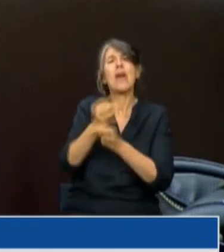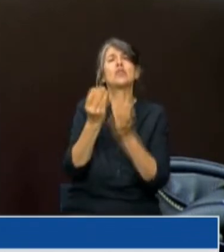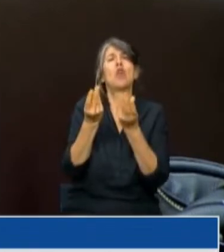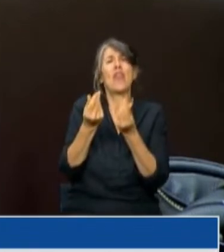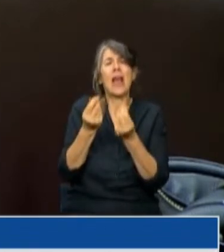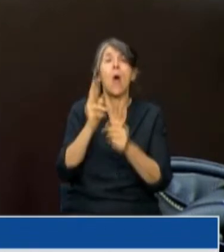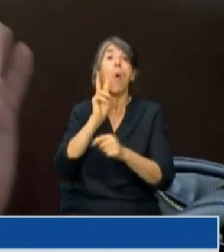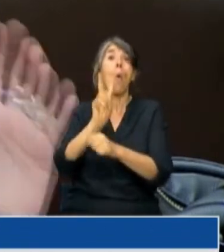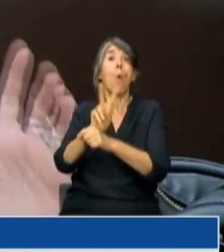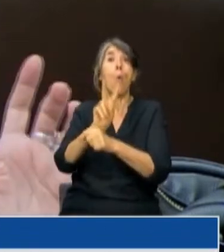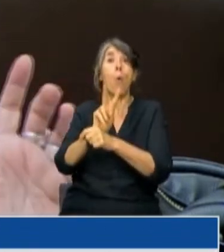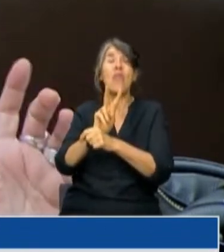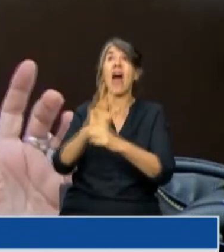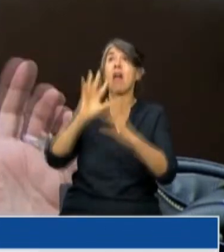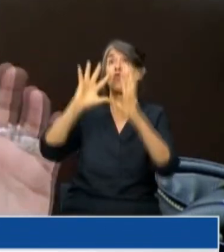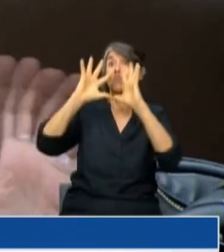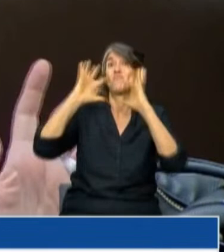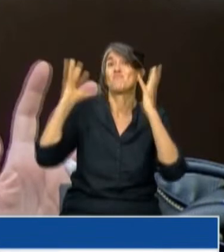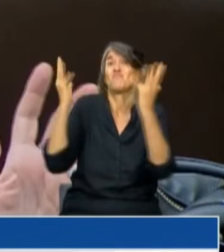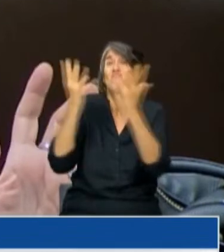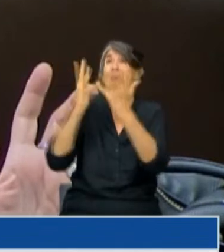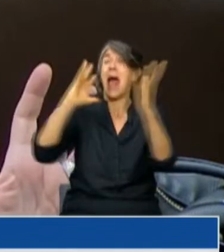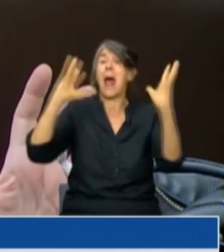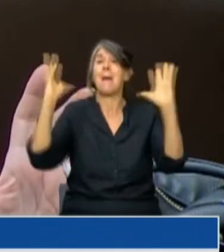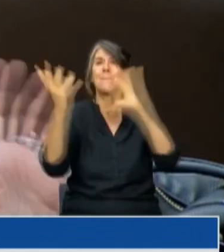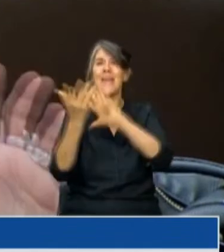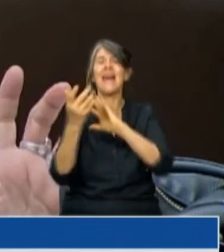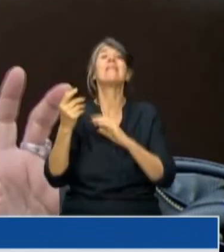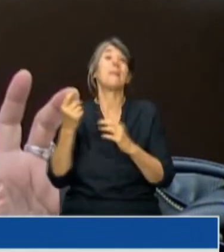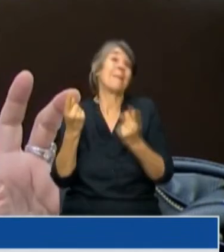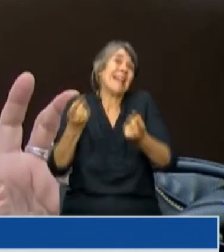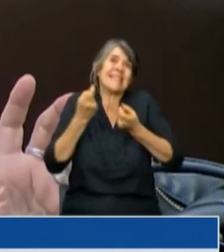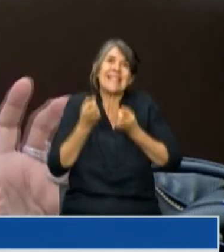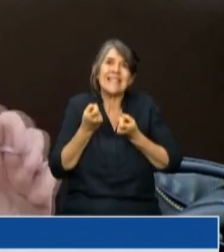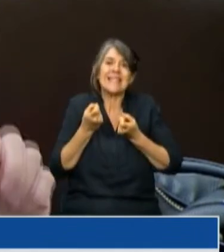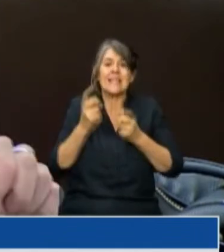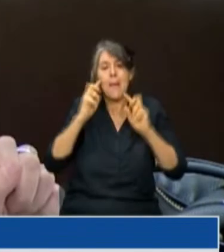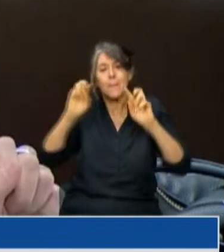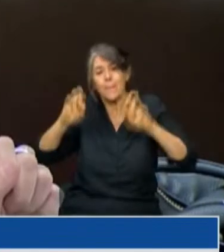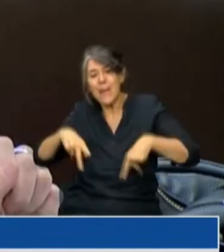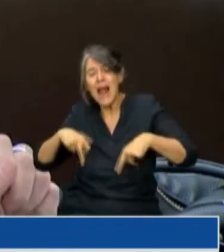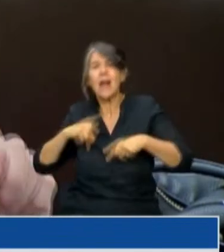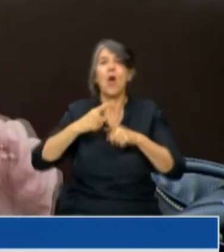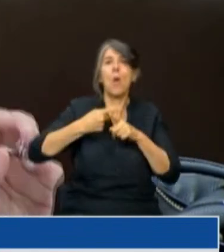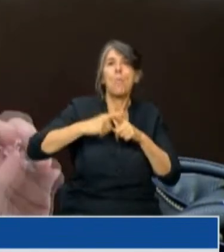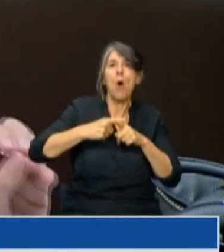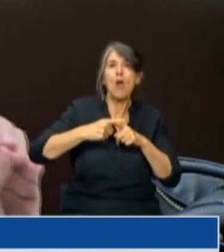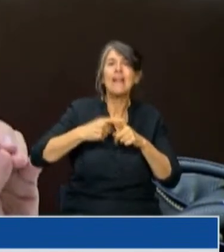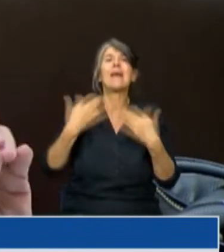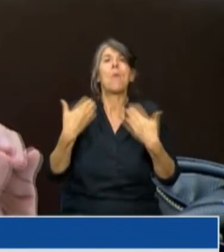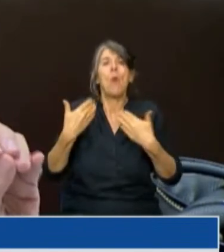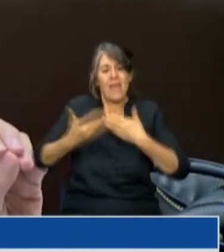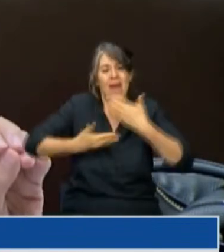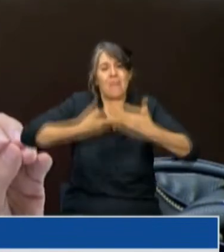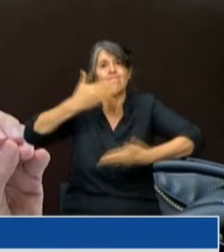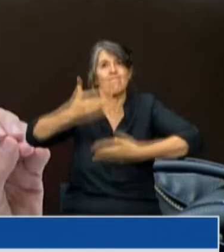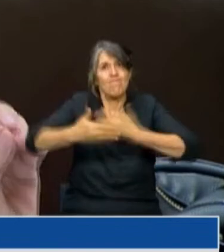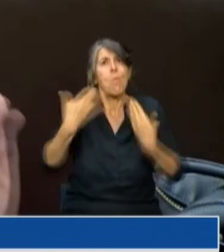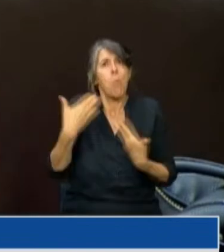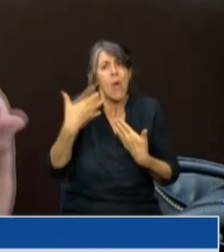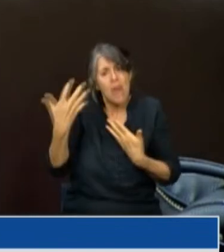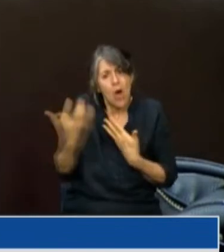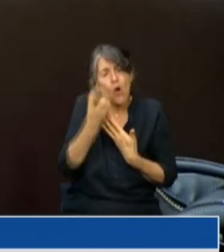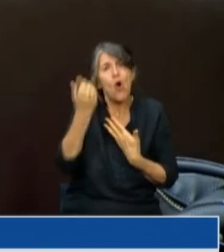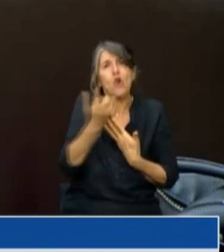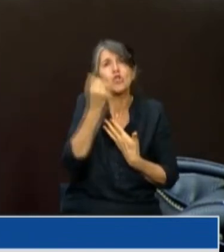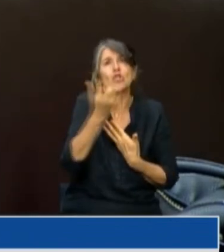otros. Implica decisiones políticas, un trabajo con acciones que se puedan concretar